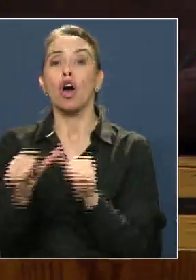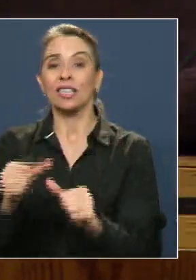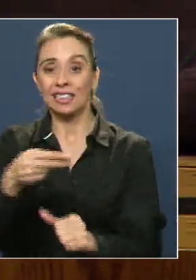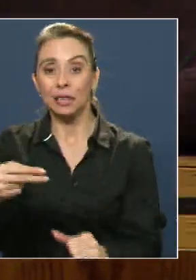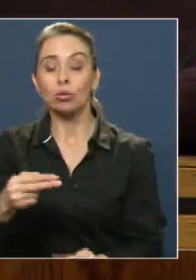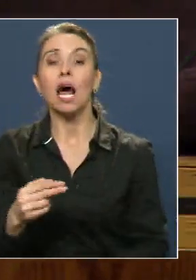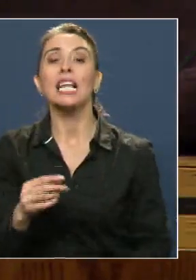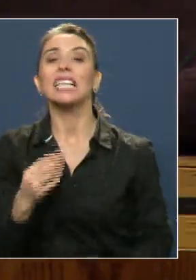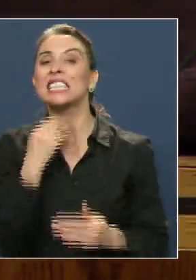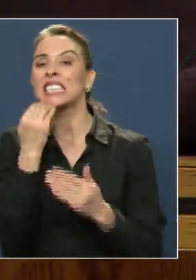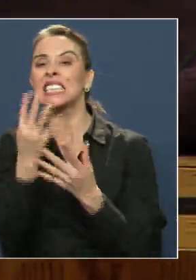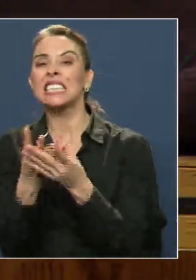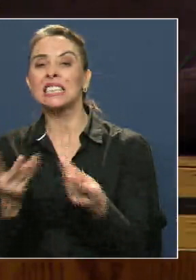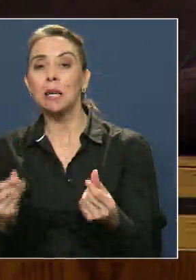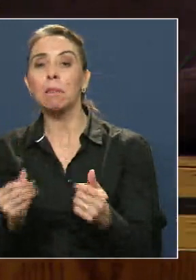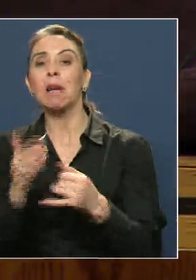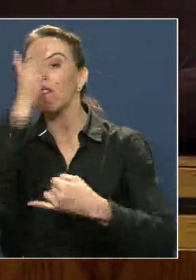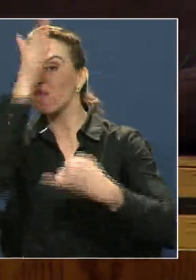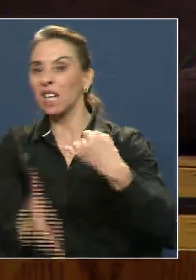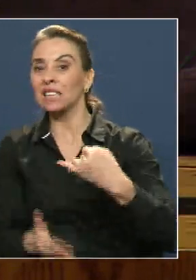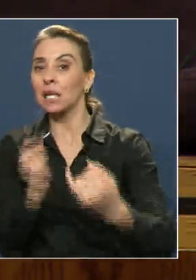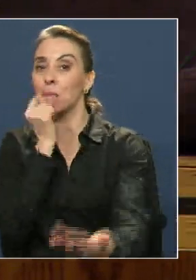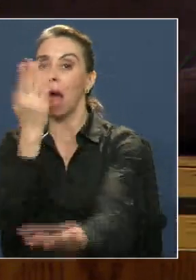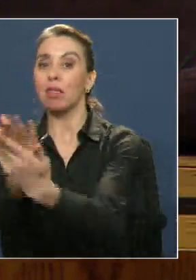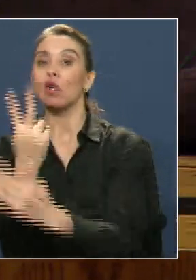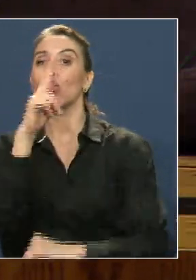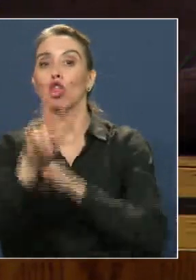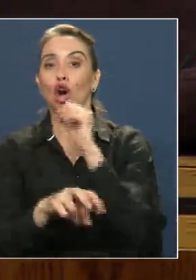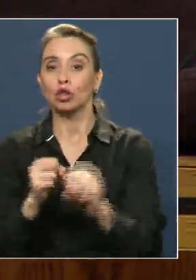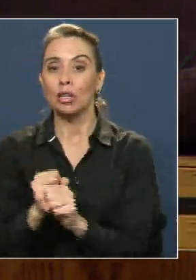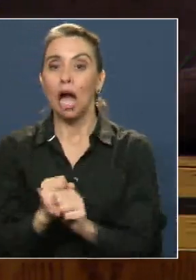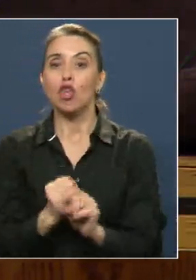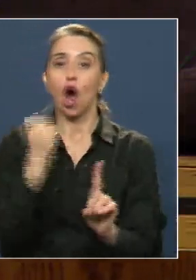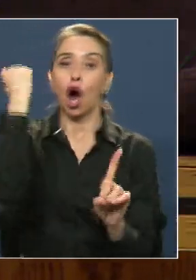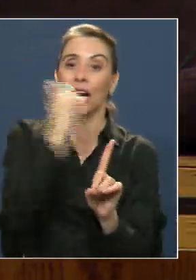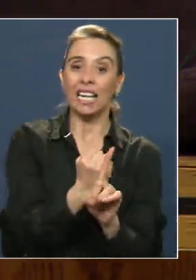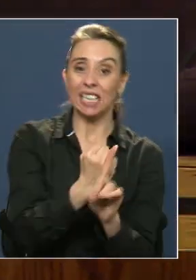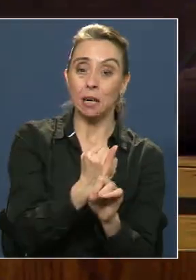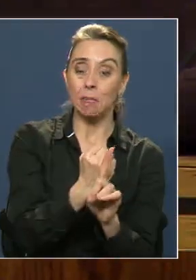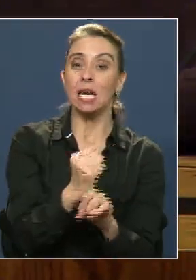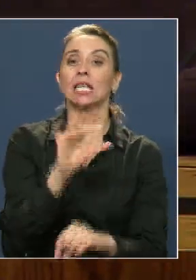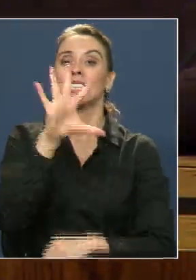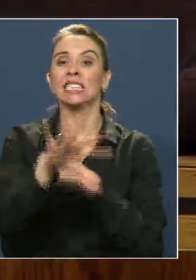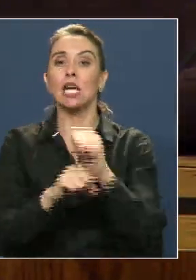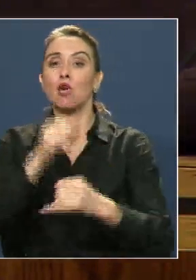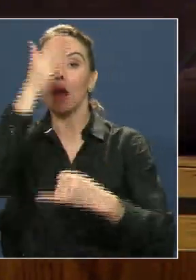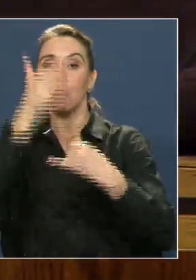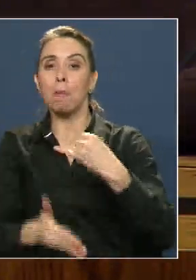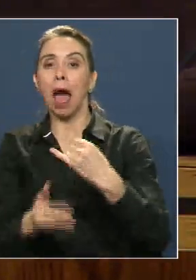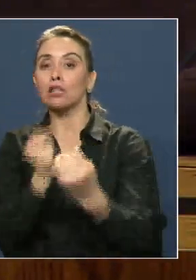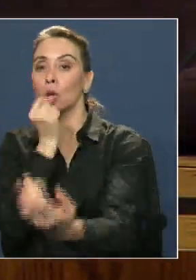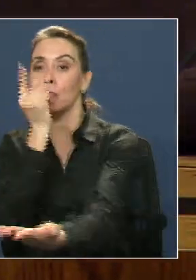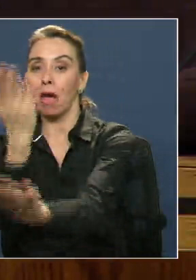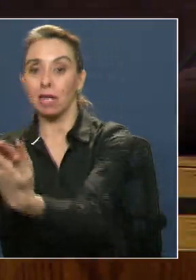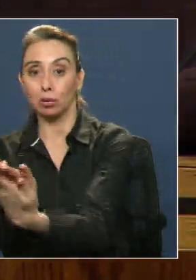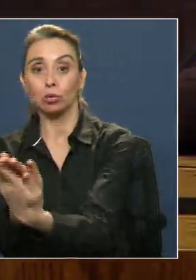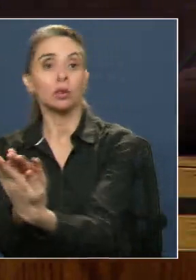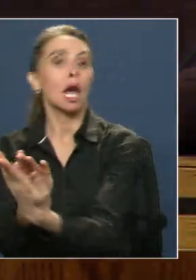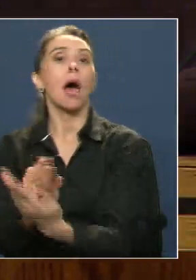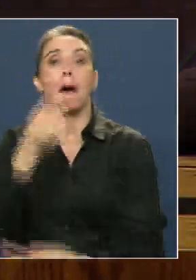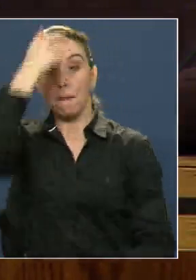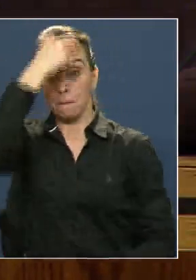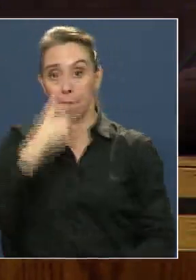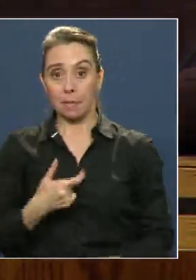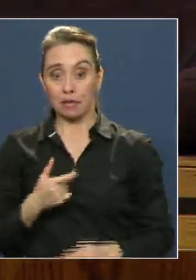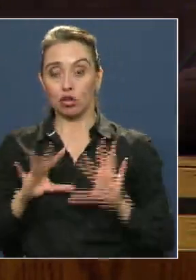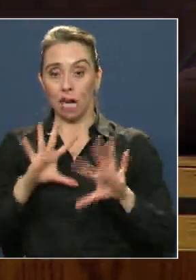simples delitos en 2 años y los delitos, los crímenes en 5. ¿Qué significaba eso? Que una persona que había sido